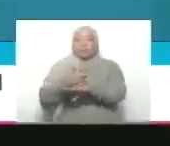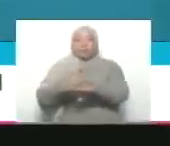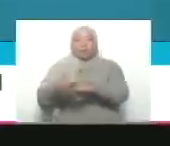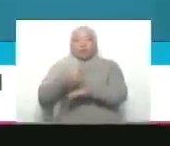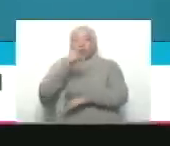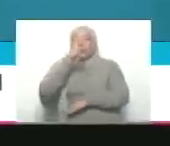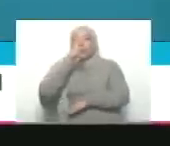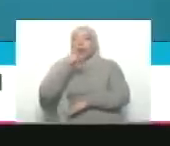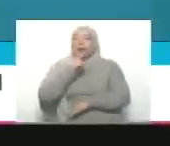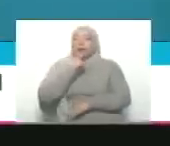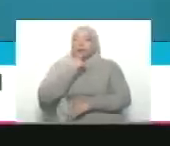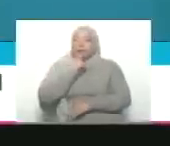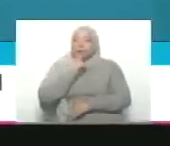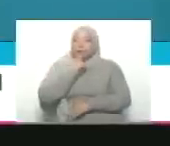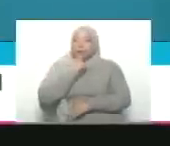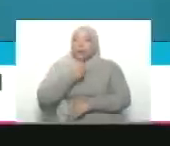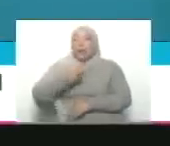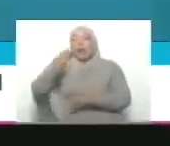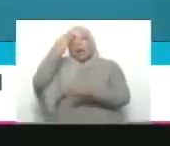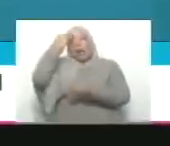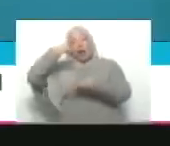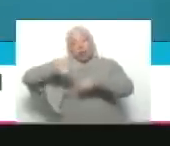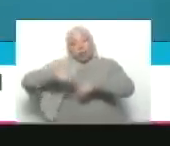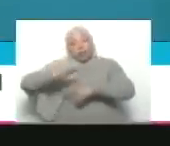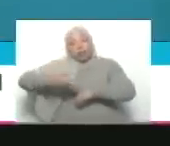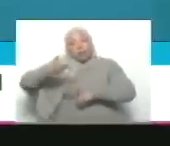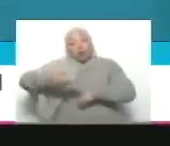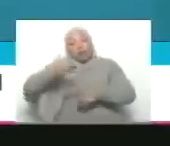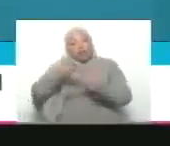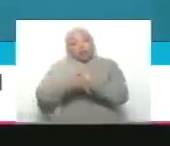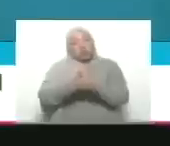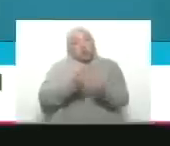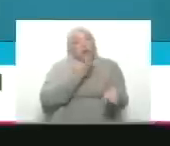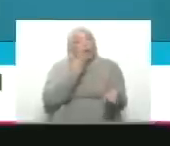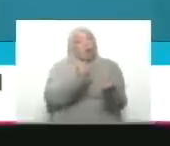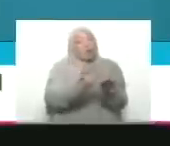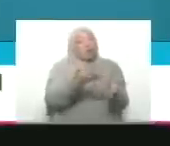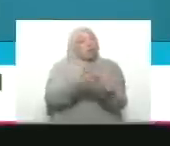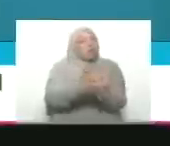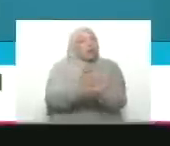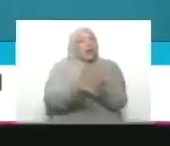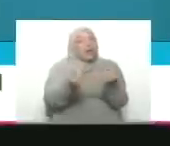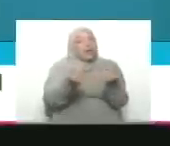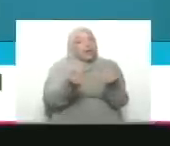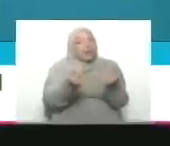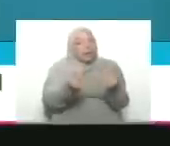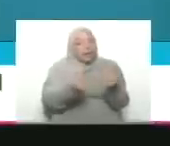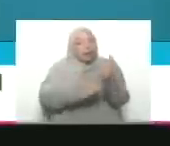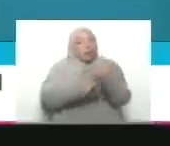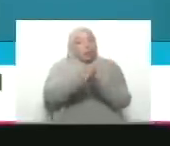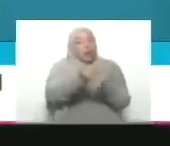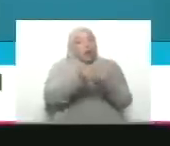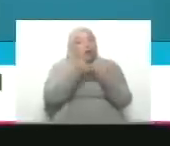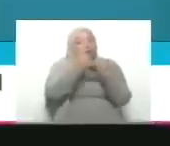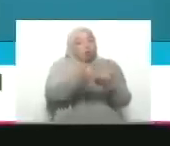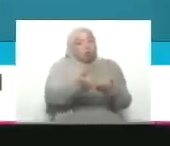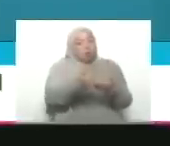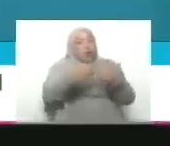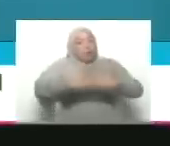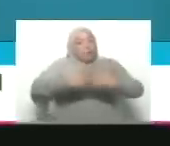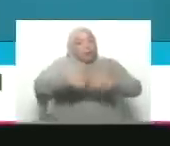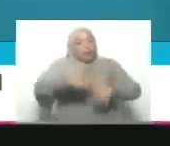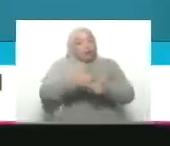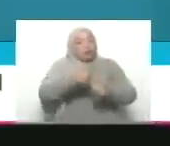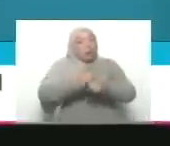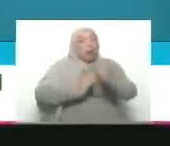de Qatar acuerdos muy importantes para inversiones para la economía para la cooperación en el